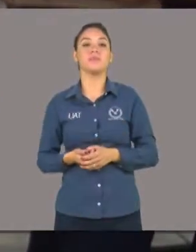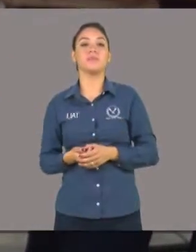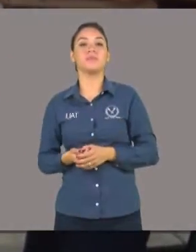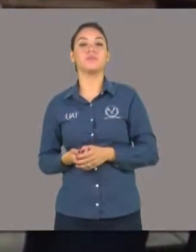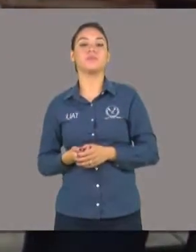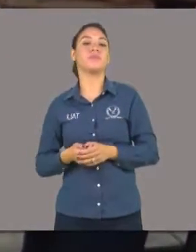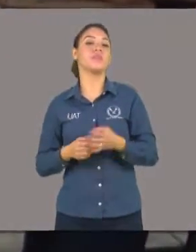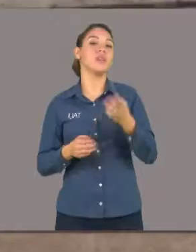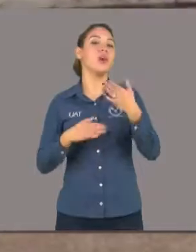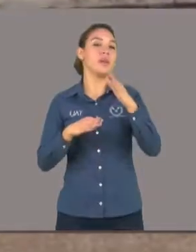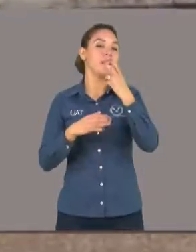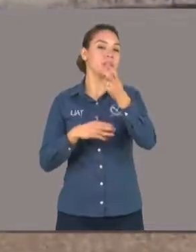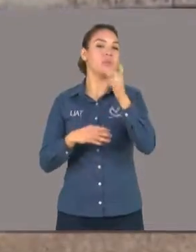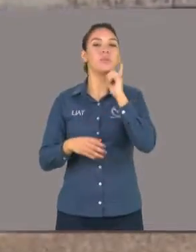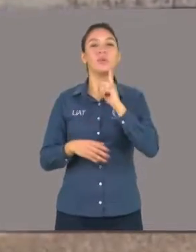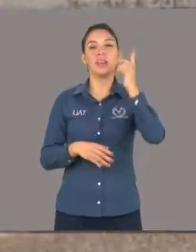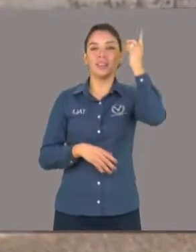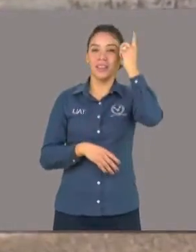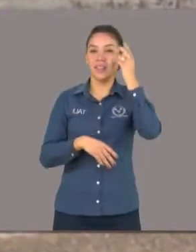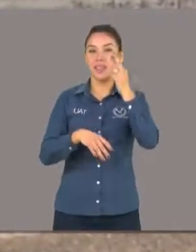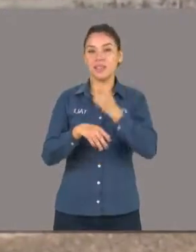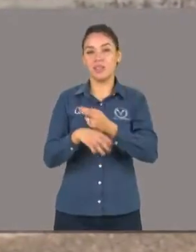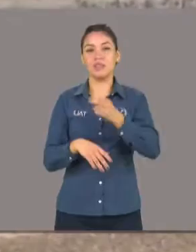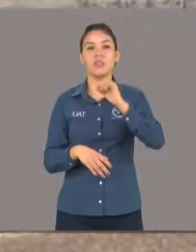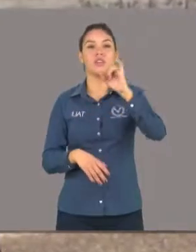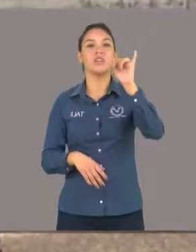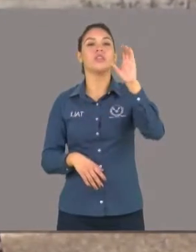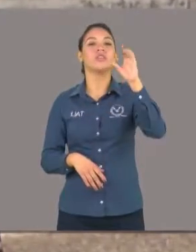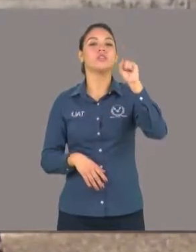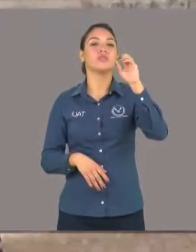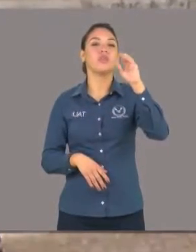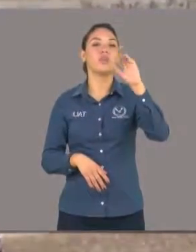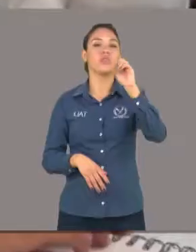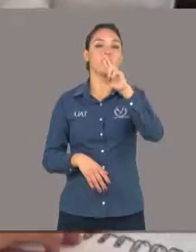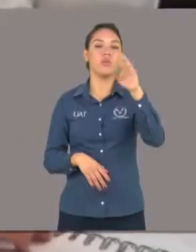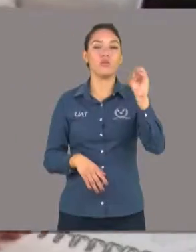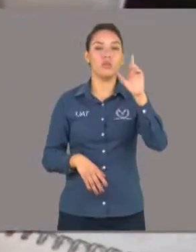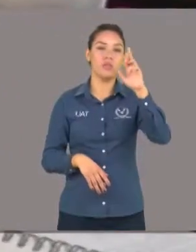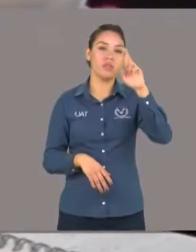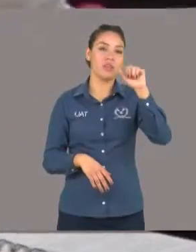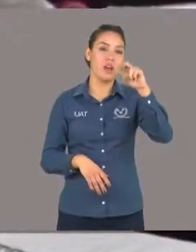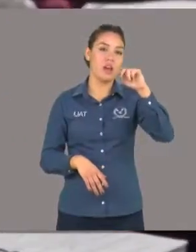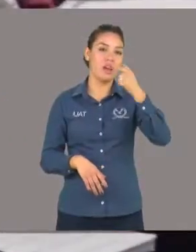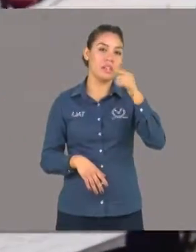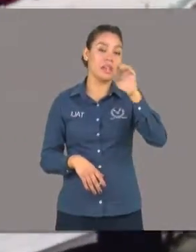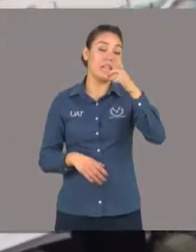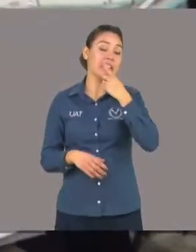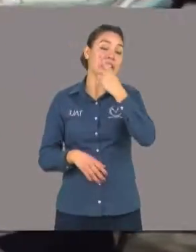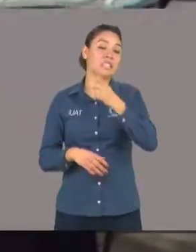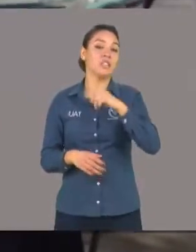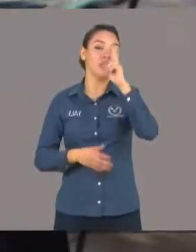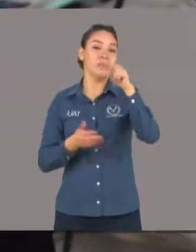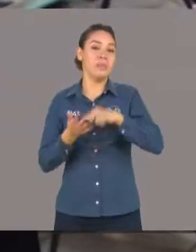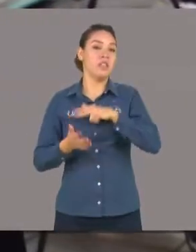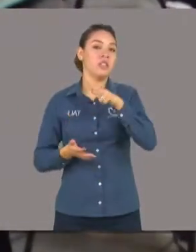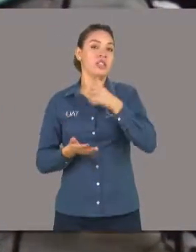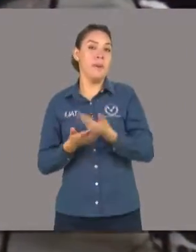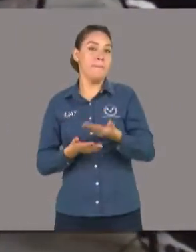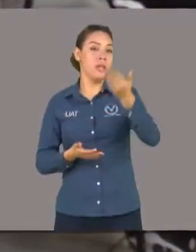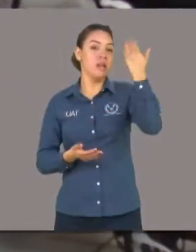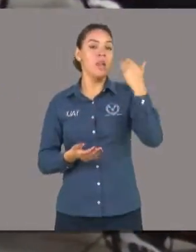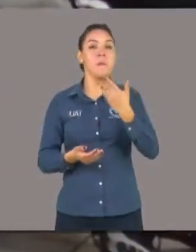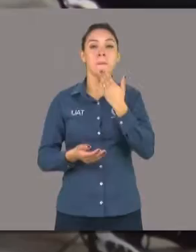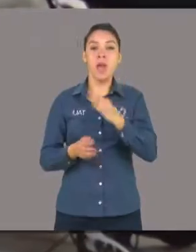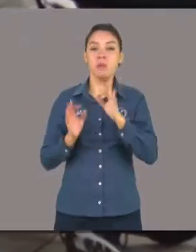en el sur de la entidad. Al respecto, la directora de este plantel Socorro, Rangel Torres, explicó que el 2018 les arrojó a excelentes resultados